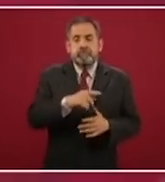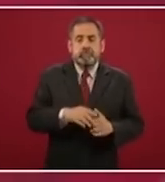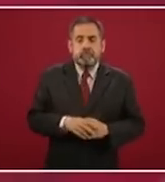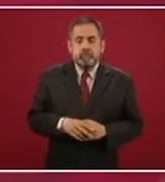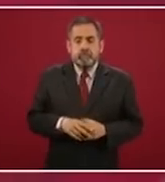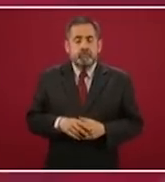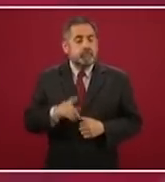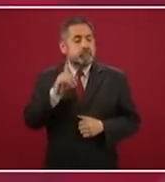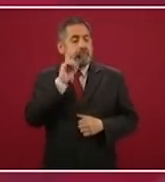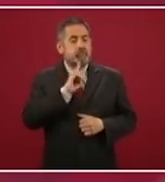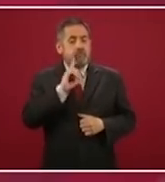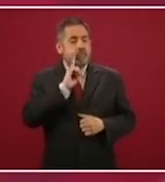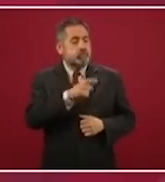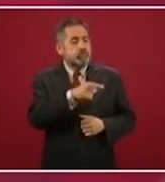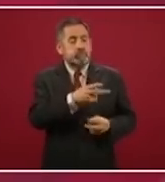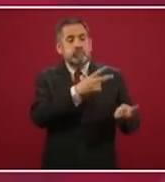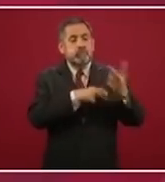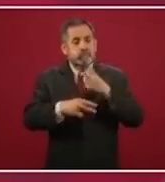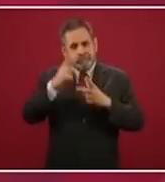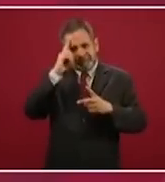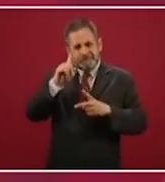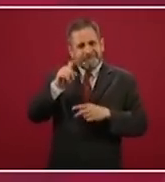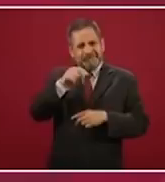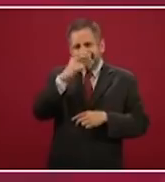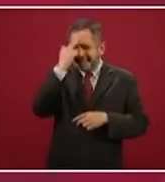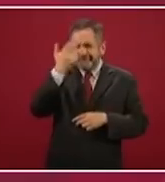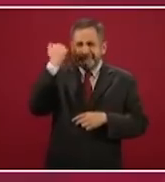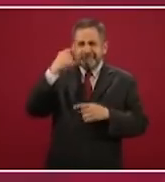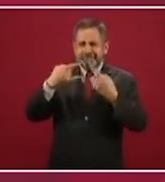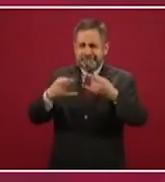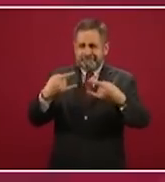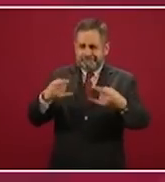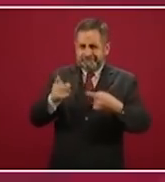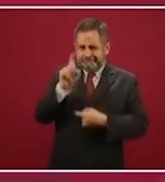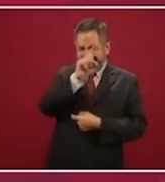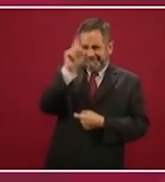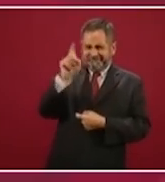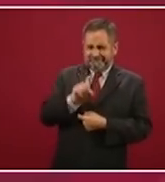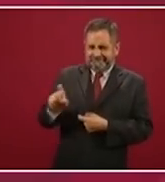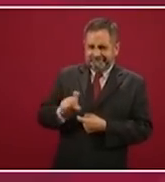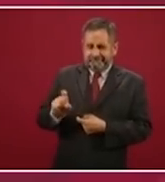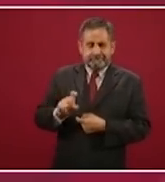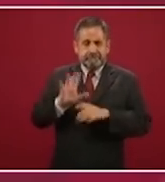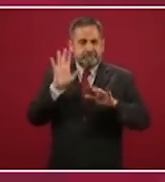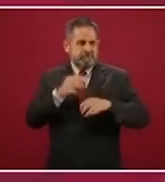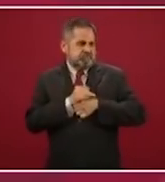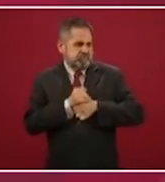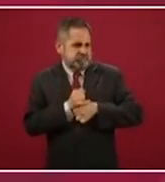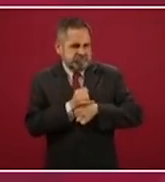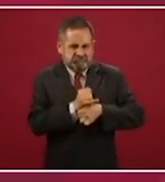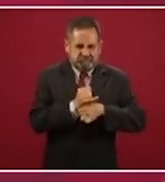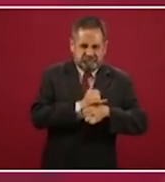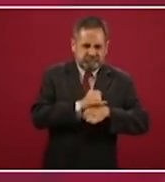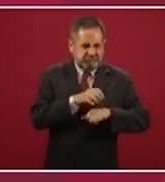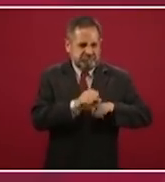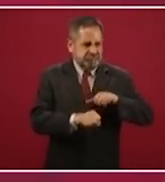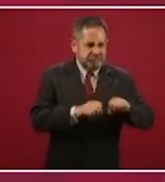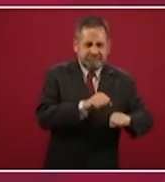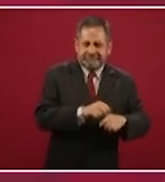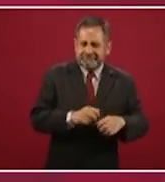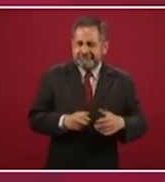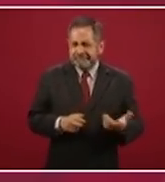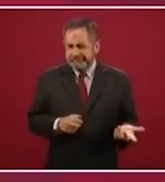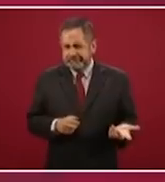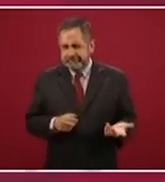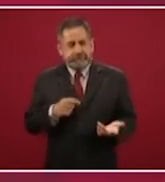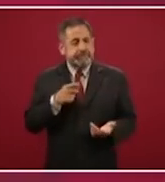que las mujeres que vinieron a pintar las puertas ya estaban siendo investigadas